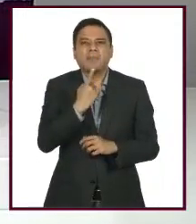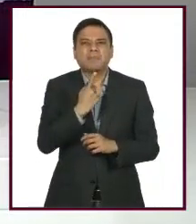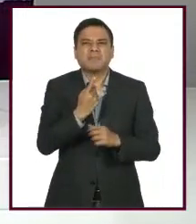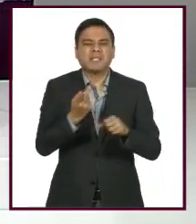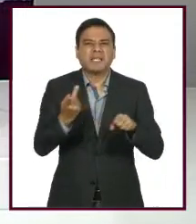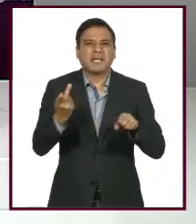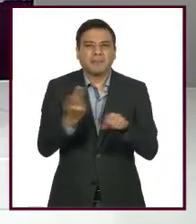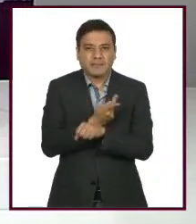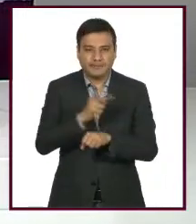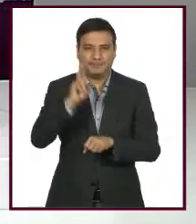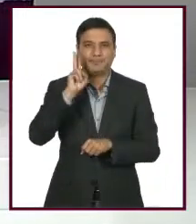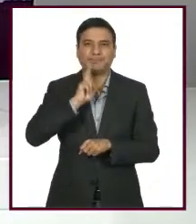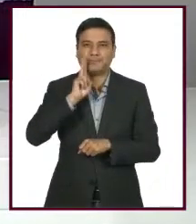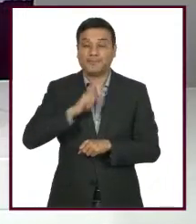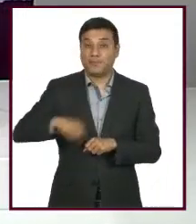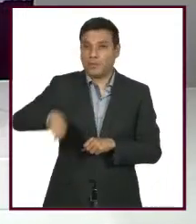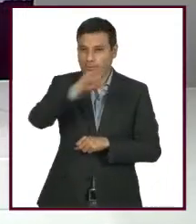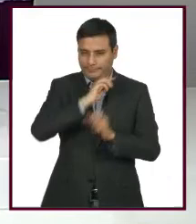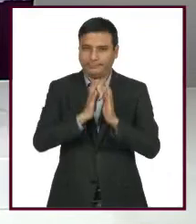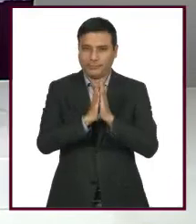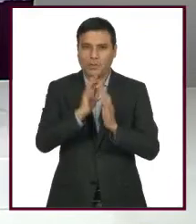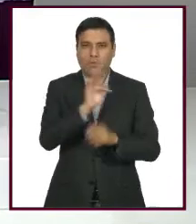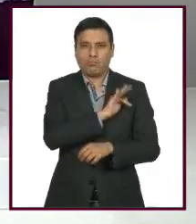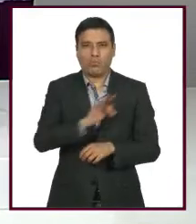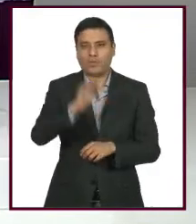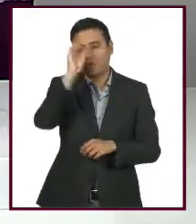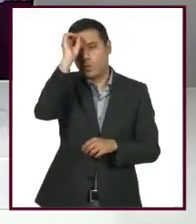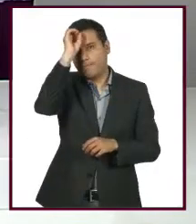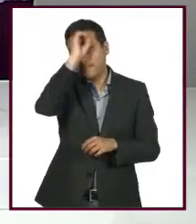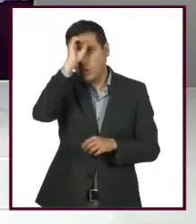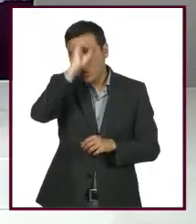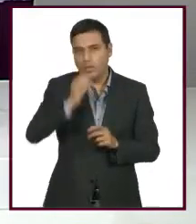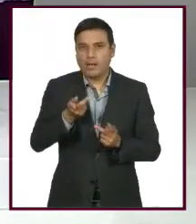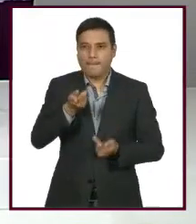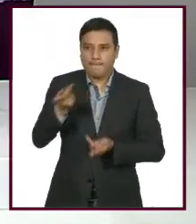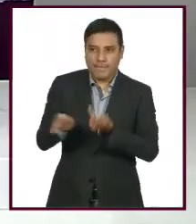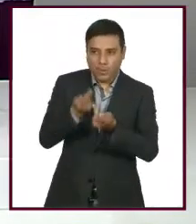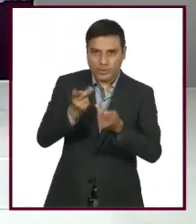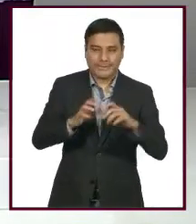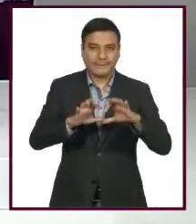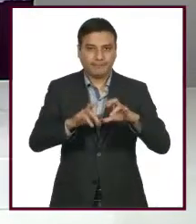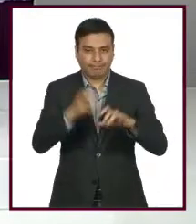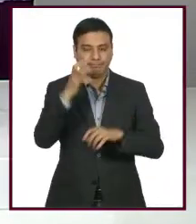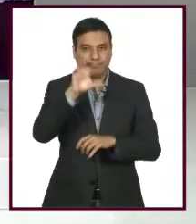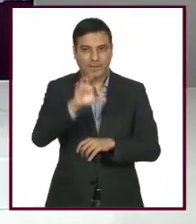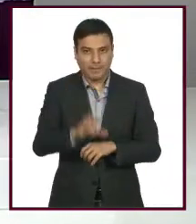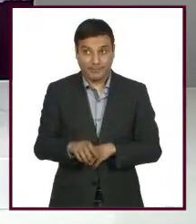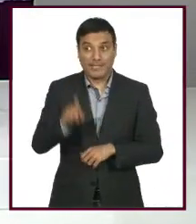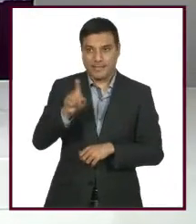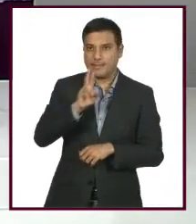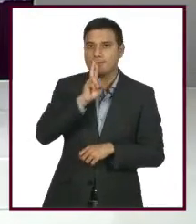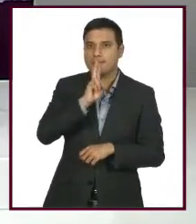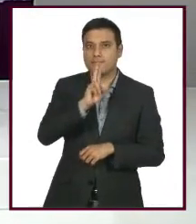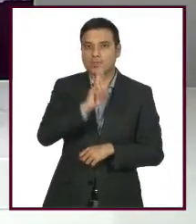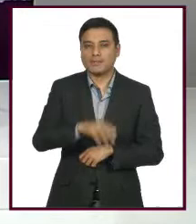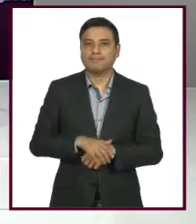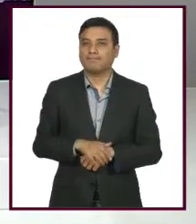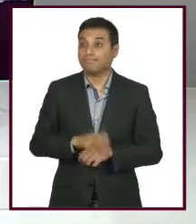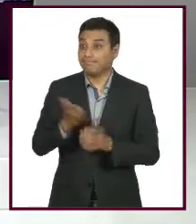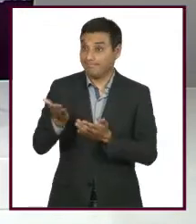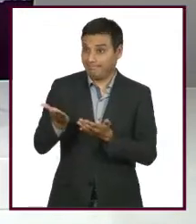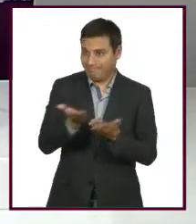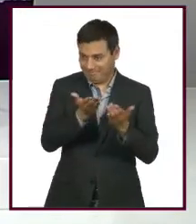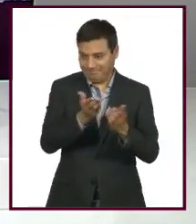antes, no olviden mandarnos sus preguntas, sus comentarios. El doctor pues está respondiendo a cada una de sus inquietudes. Entonces vamos